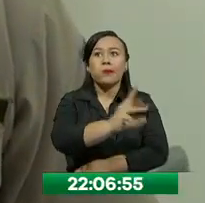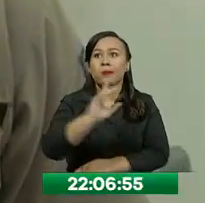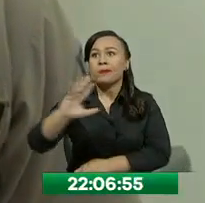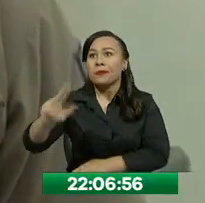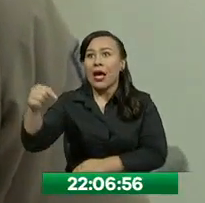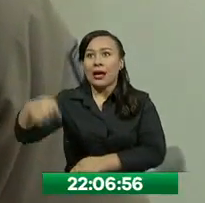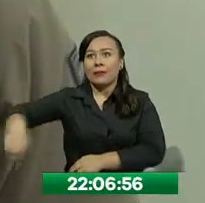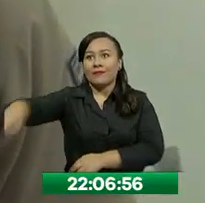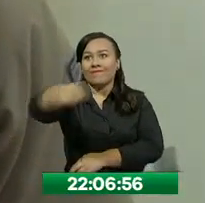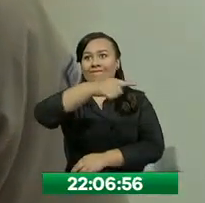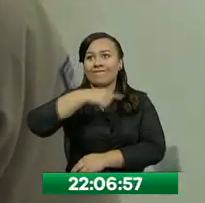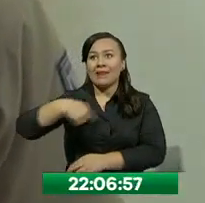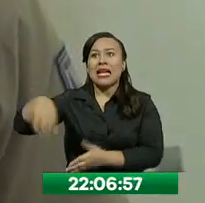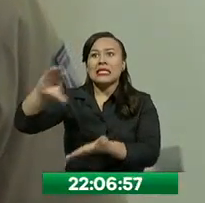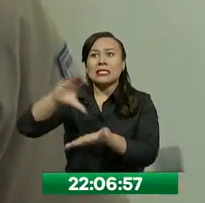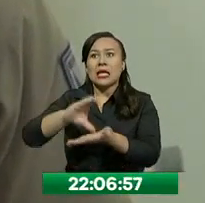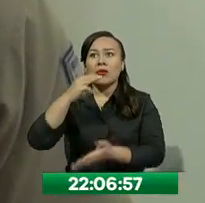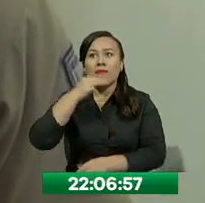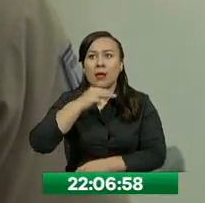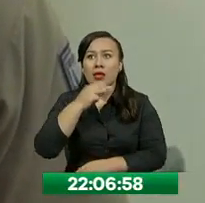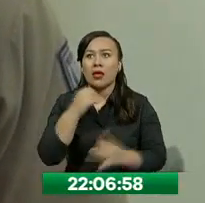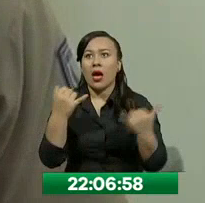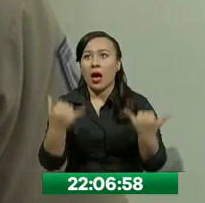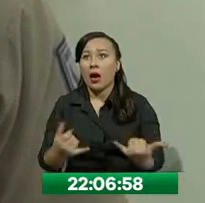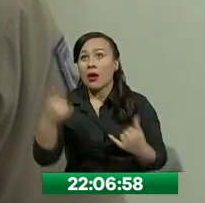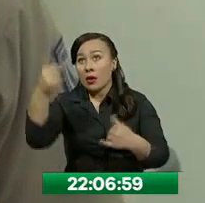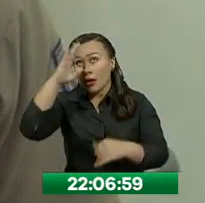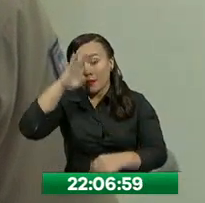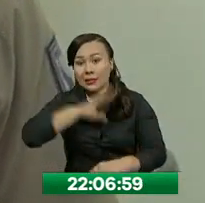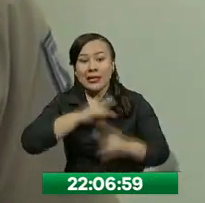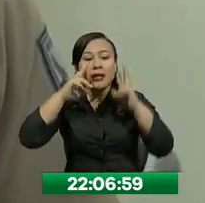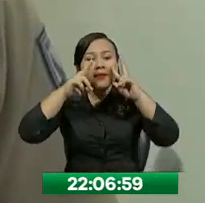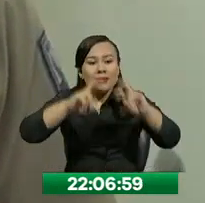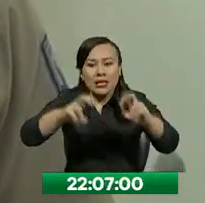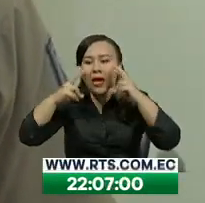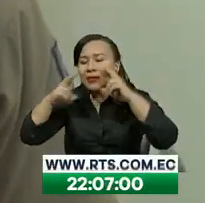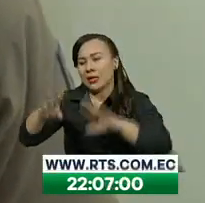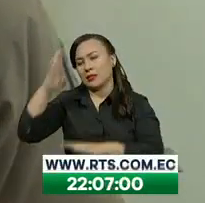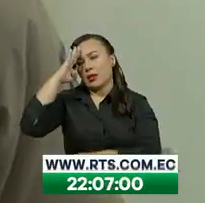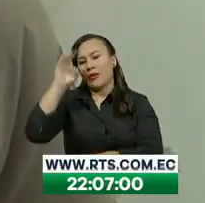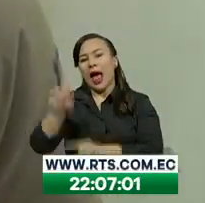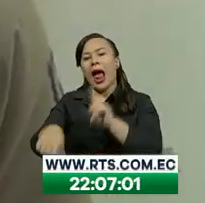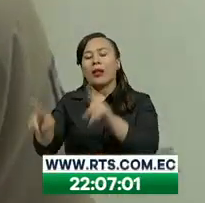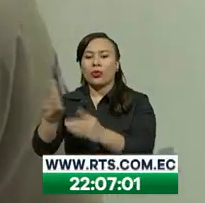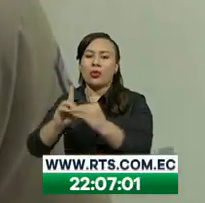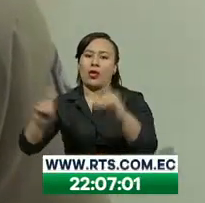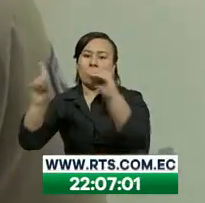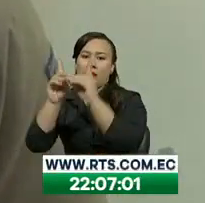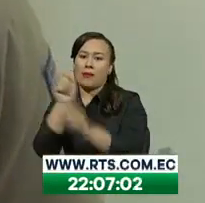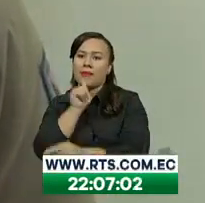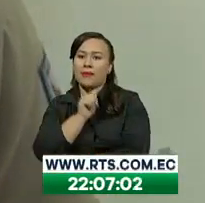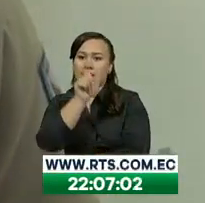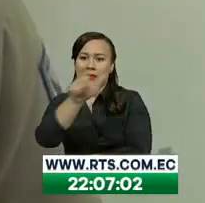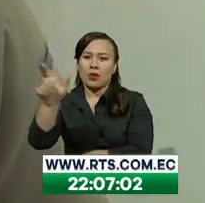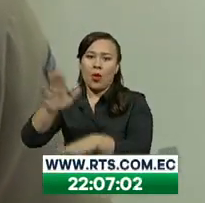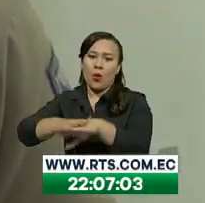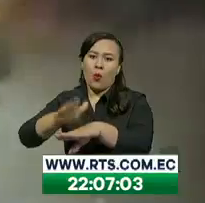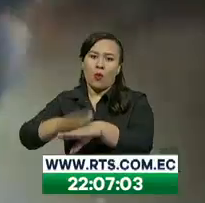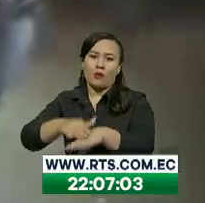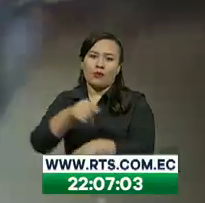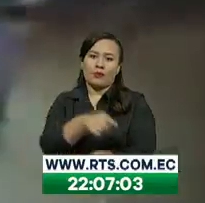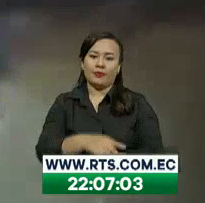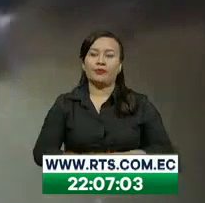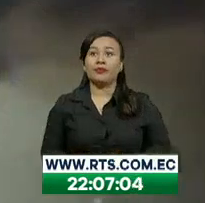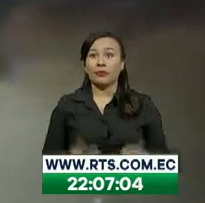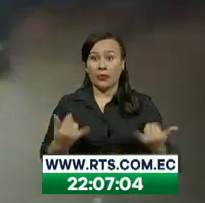investigaciones y personal de la policía judicial que se encuentra investigando, ya tenemos algunas pistas de las personas que pueden ser los causantes de este hecho.